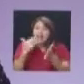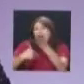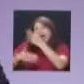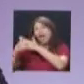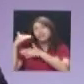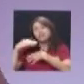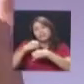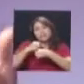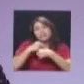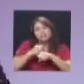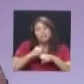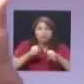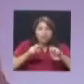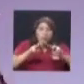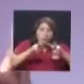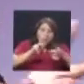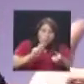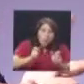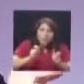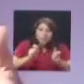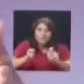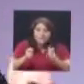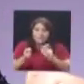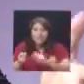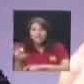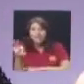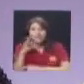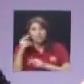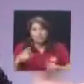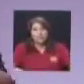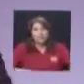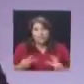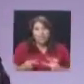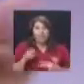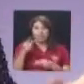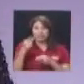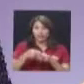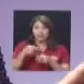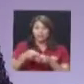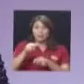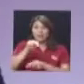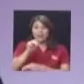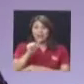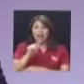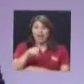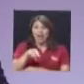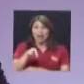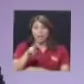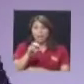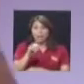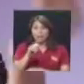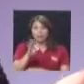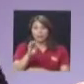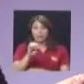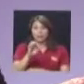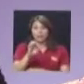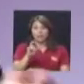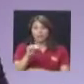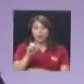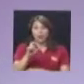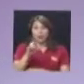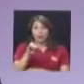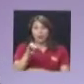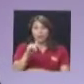de vida todo lo que está incluido en esto que llaman nada pero tecnología ya se les hizo todo y sin embargo no han respondido